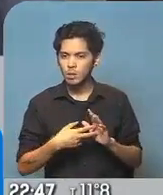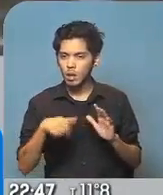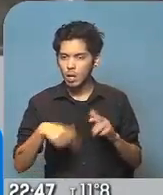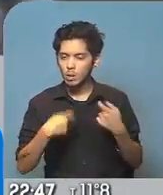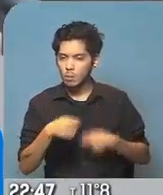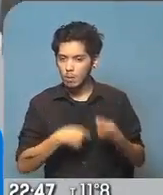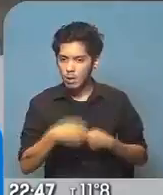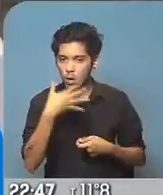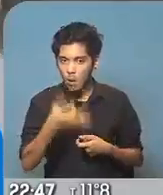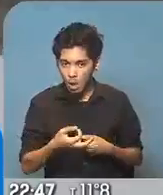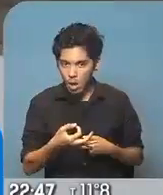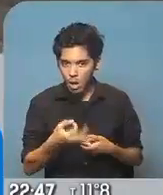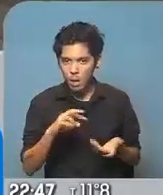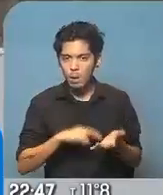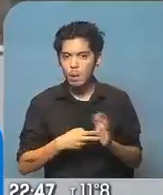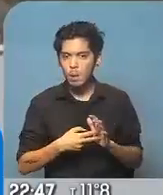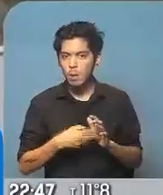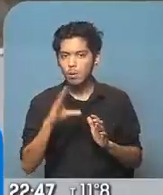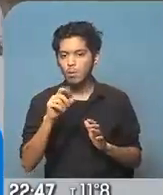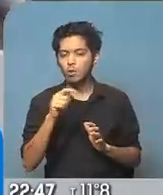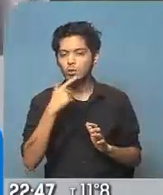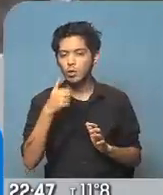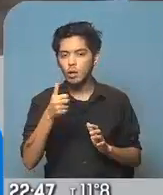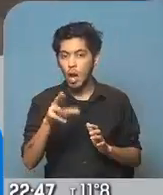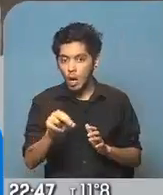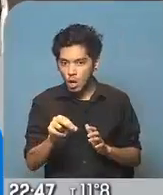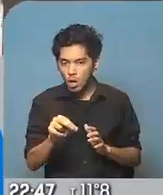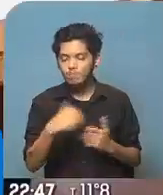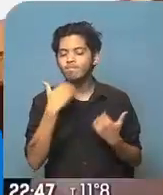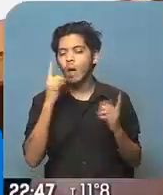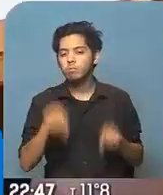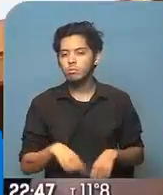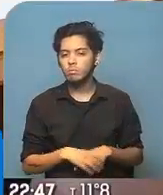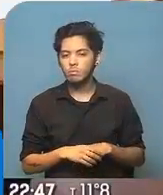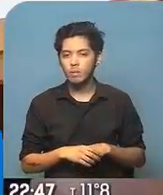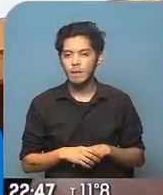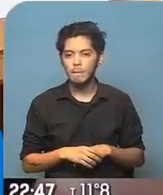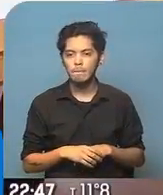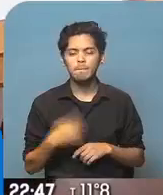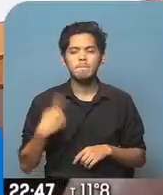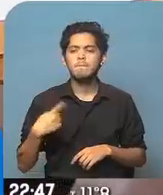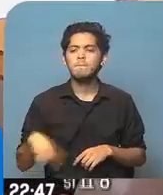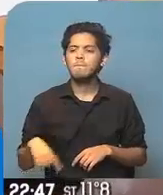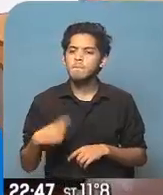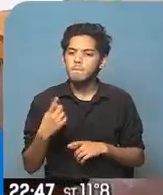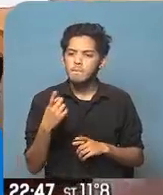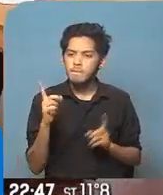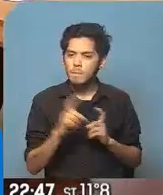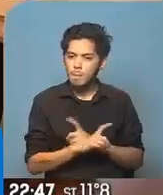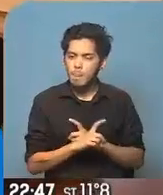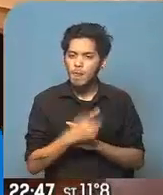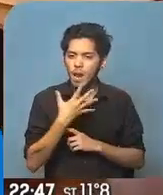mercado verdaderamente, qué significa Bolsonaro, aún no está claro. ¿Y de qué peligro de crisis real